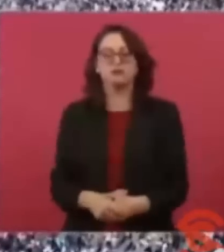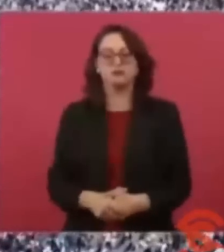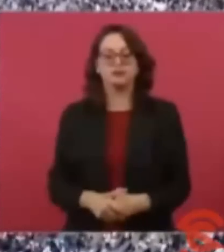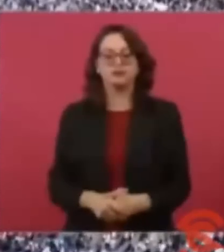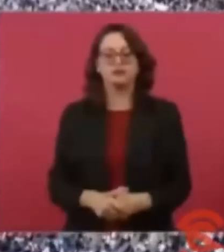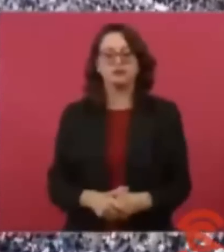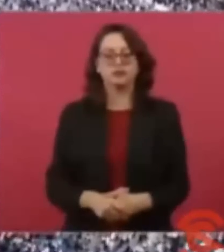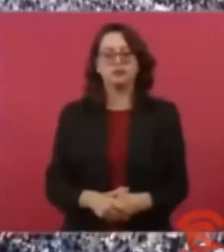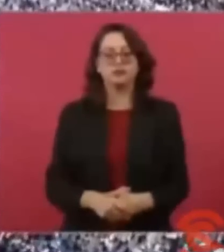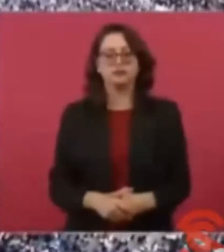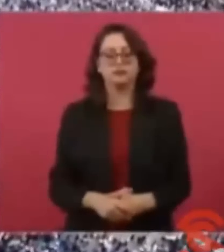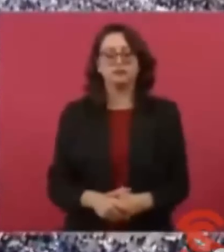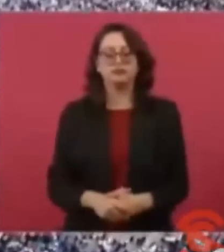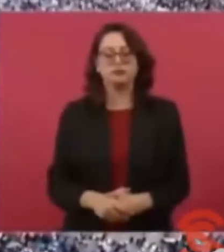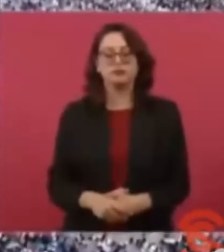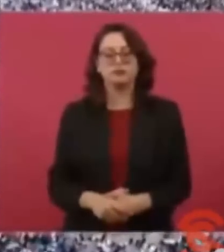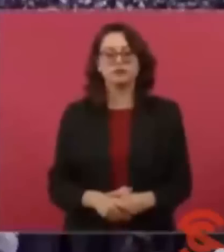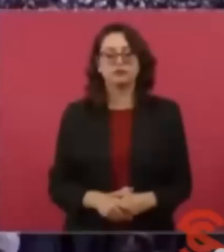También